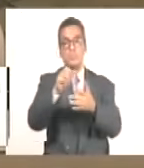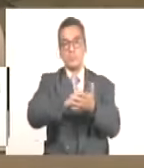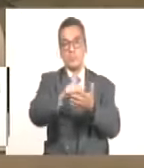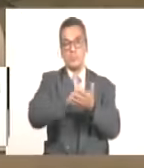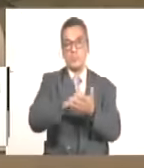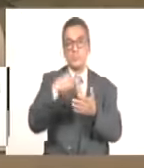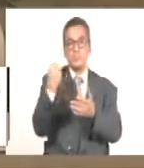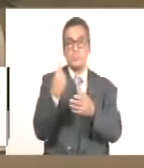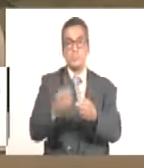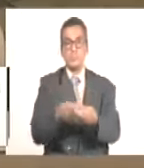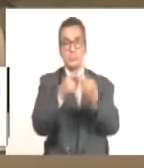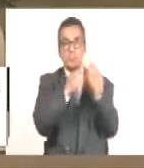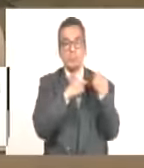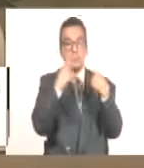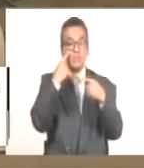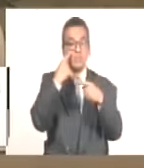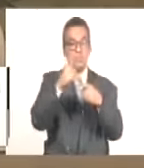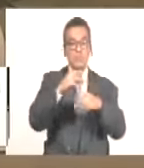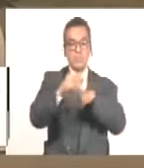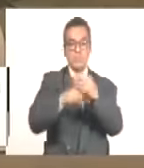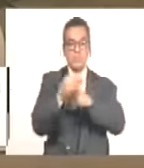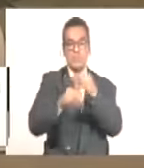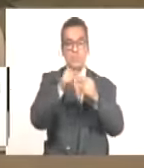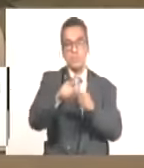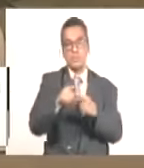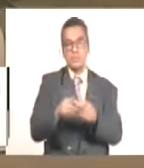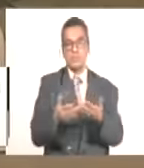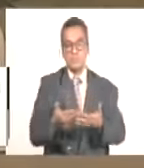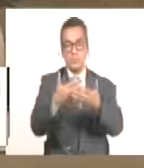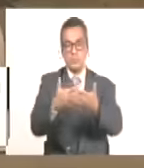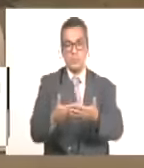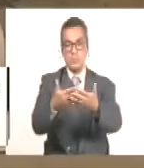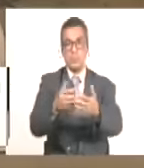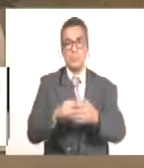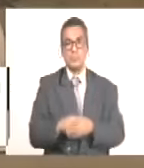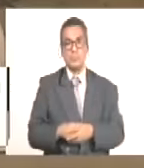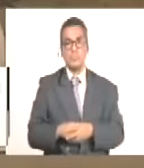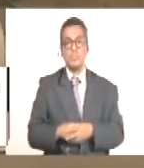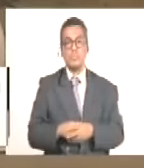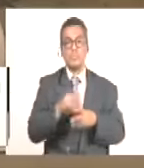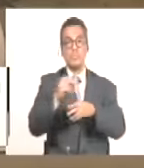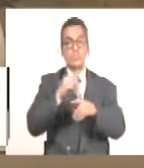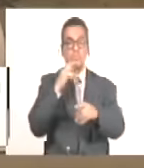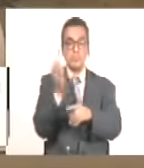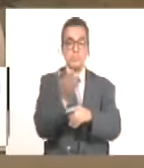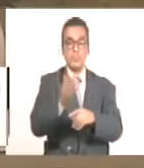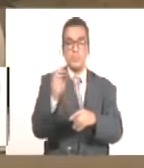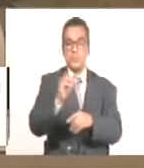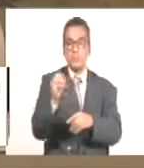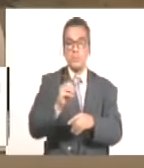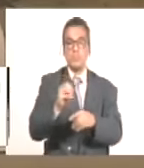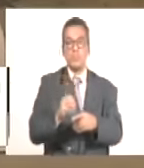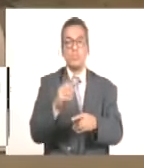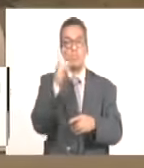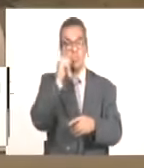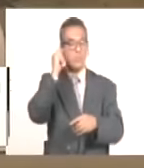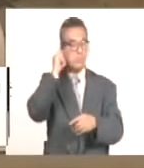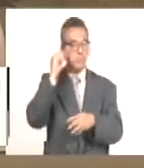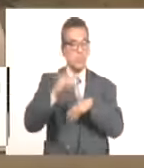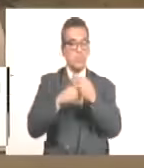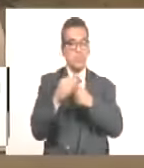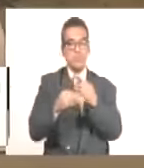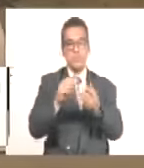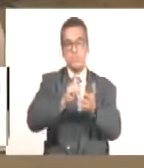artículo son responsables de velar por el cumplimiento de esta disposición, de ser sancionadas o sancionados de conformidad